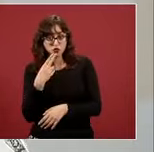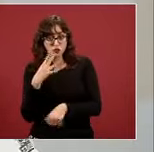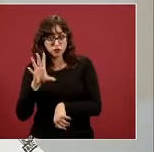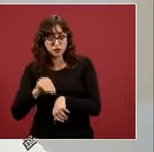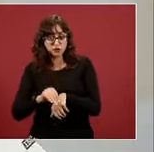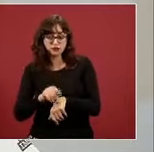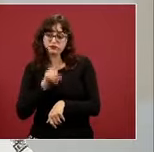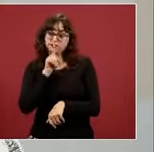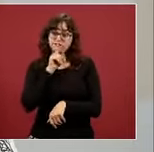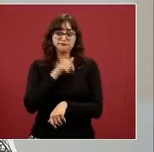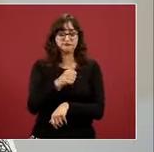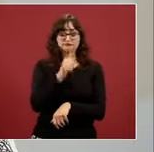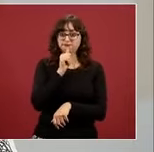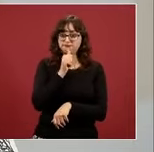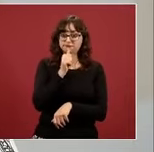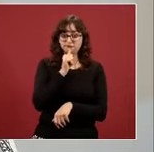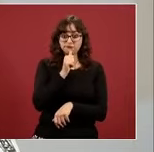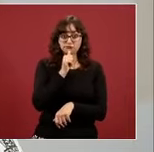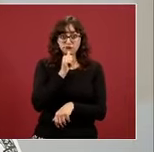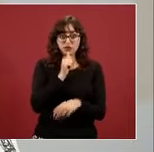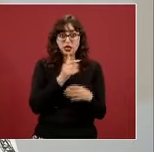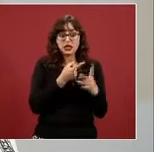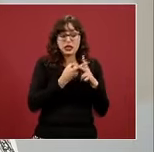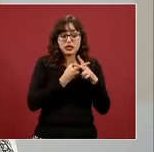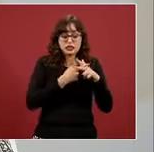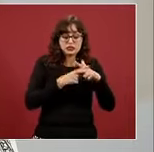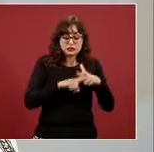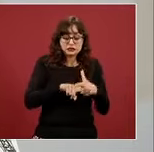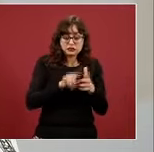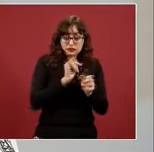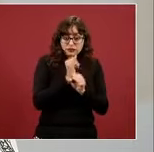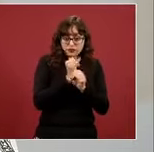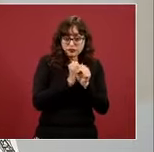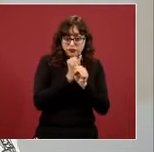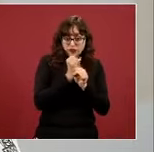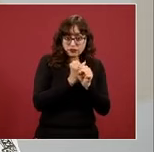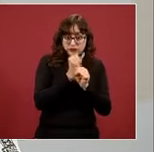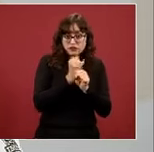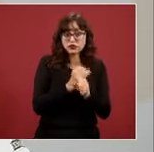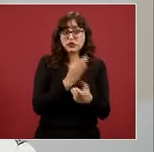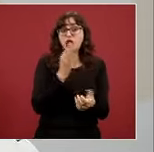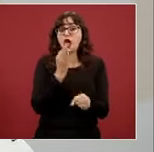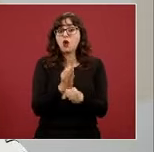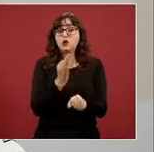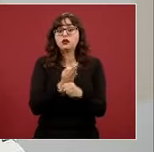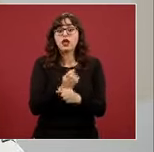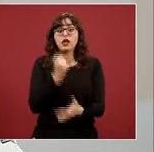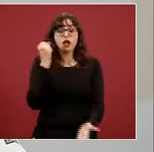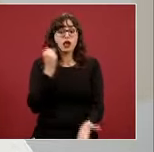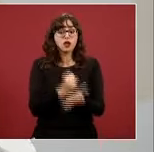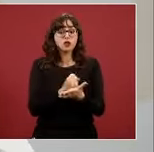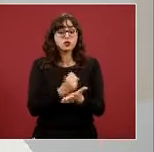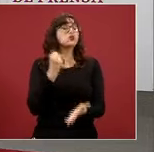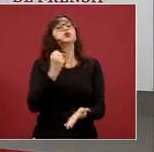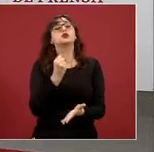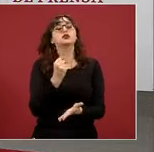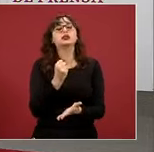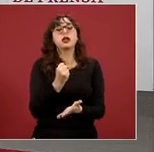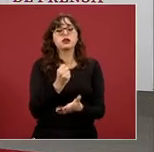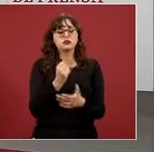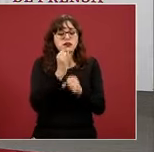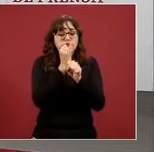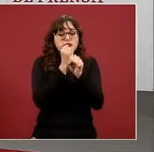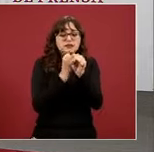decir, sigue siendo un protocolo de investigación. Lo que se autorizó es el protocolo para poder